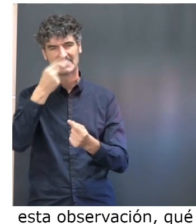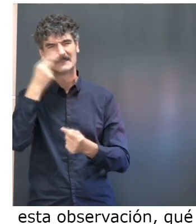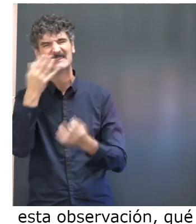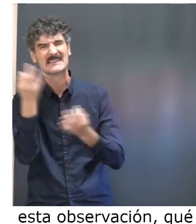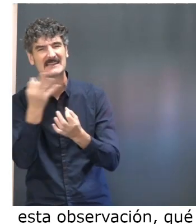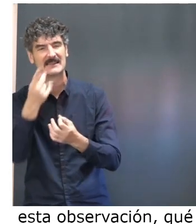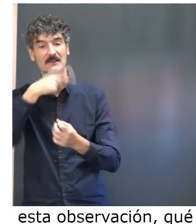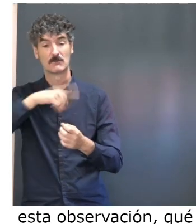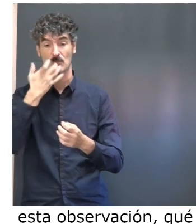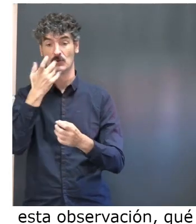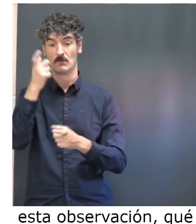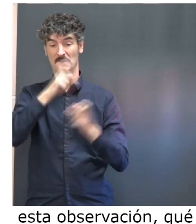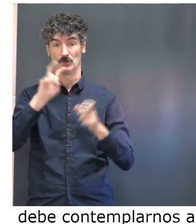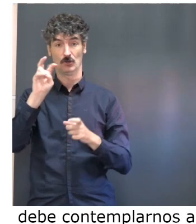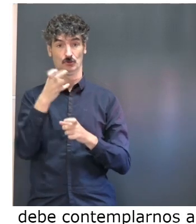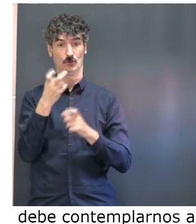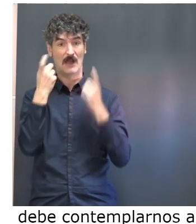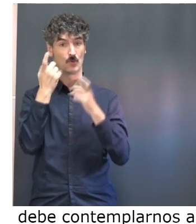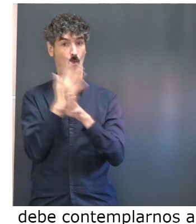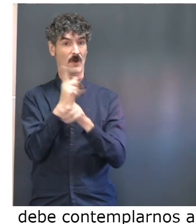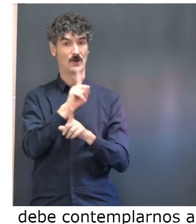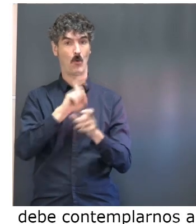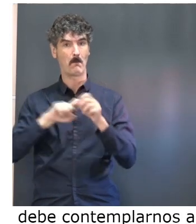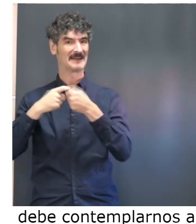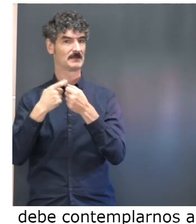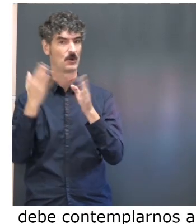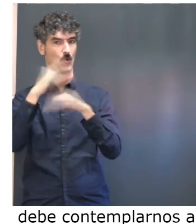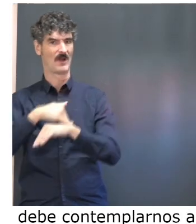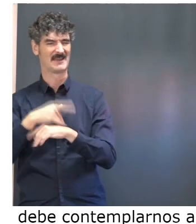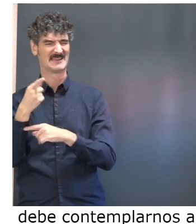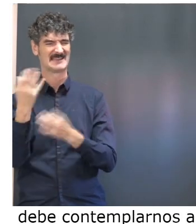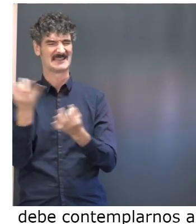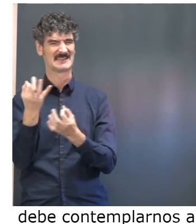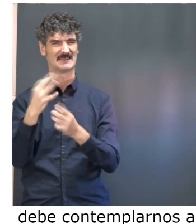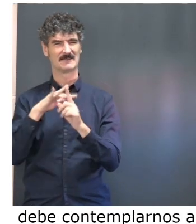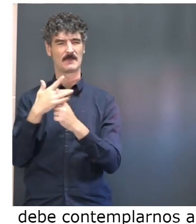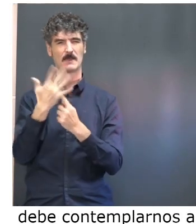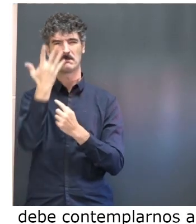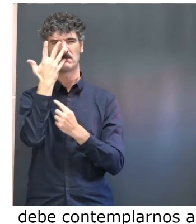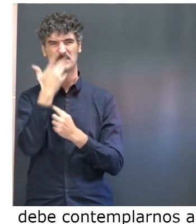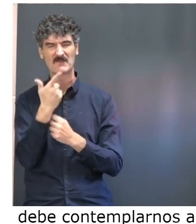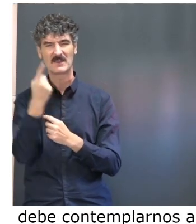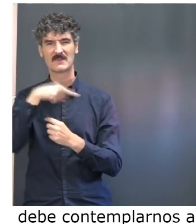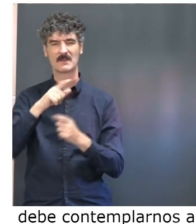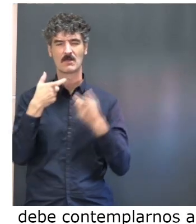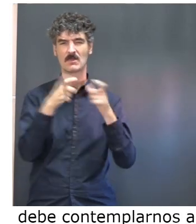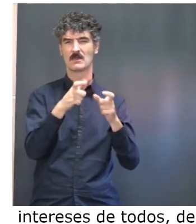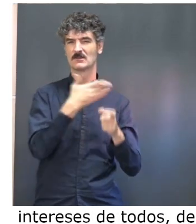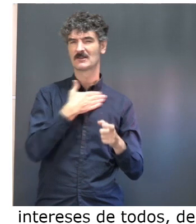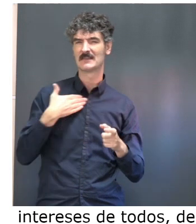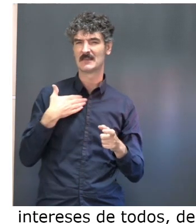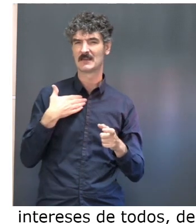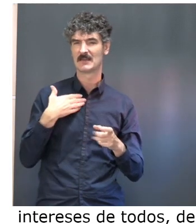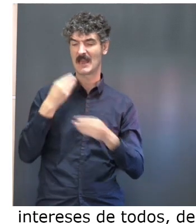También de los que no juegan o de los que no participan, bueno, cuáles son sus preferencias, sus centros de interés, sus patrones